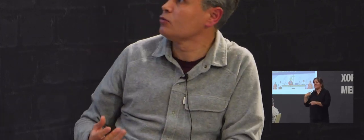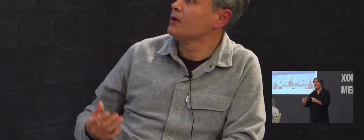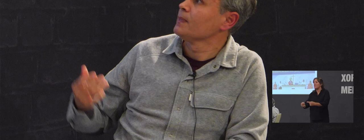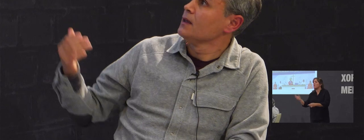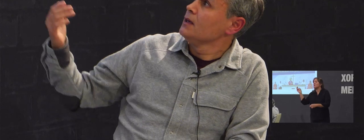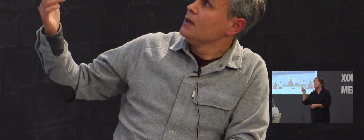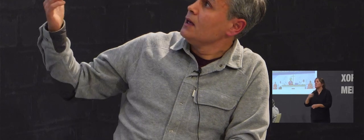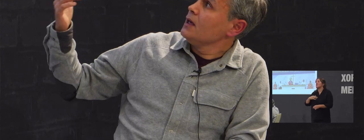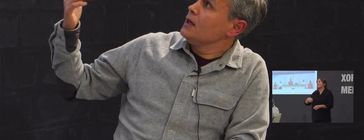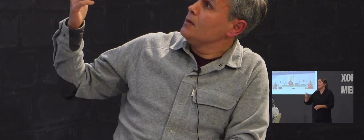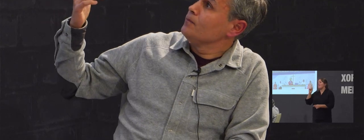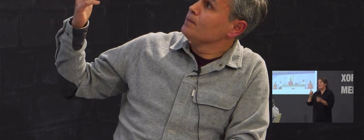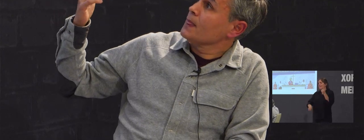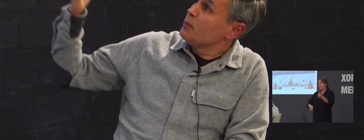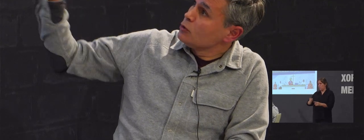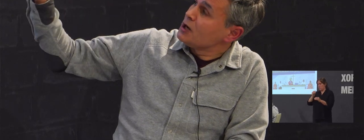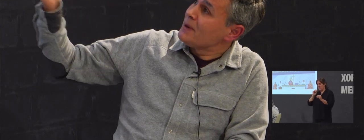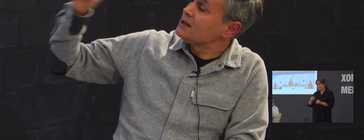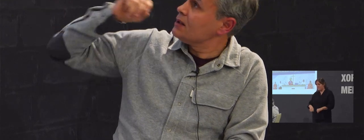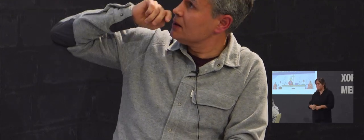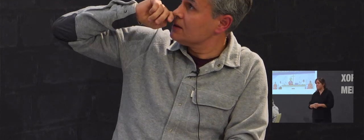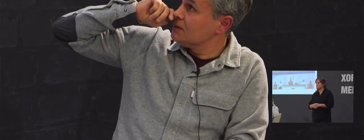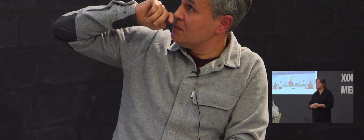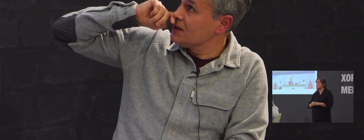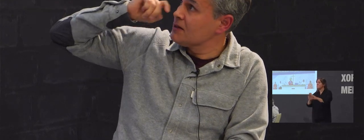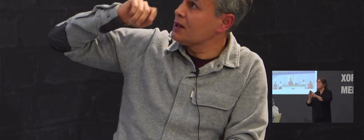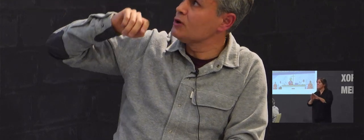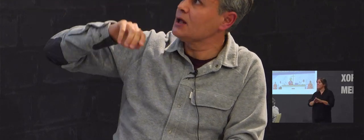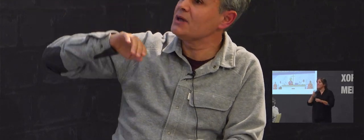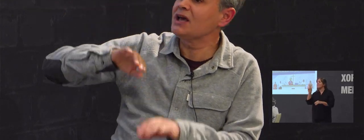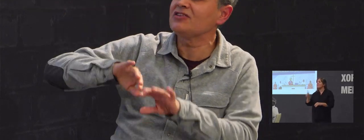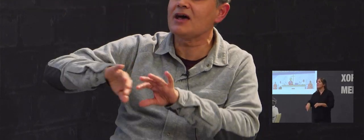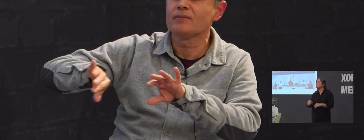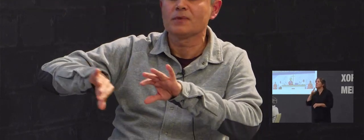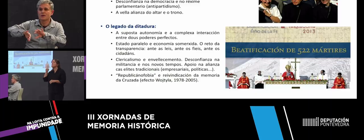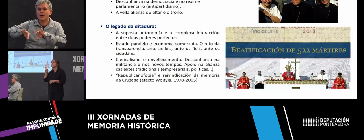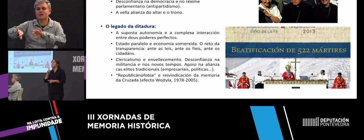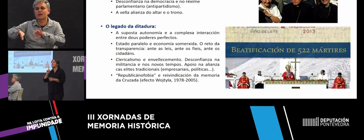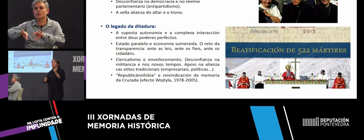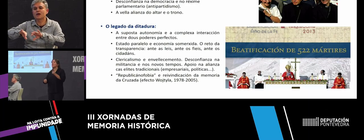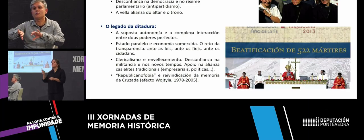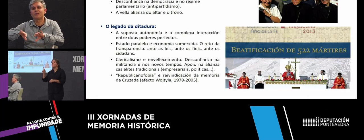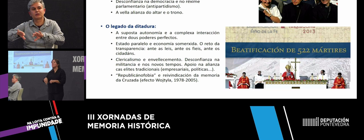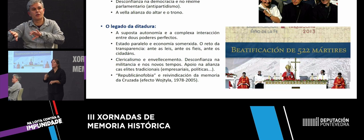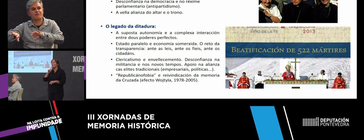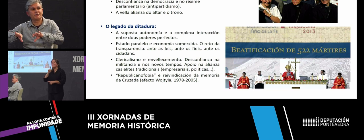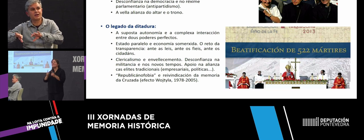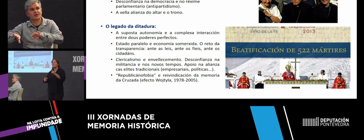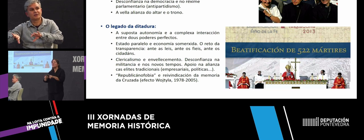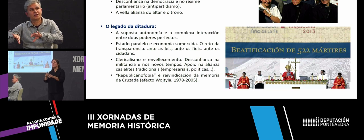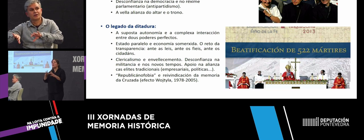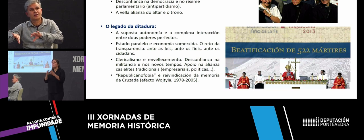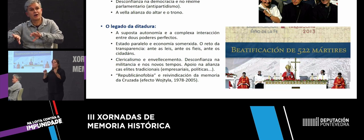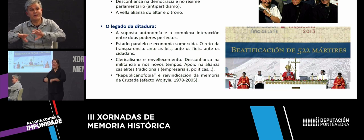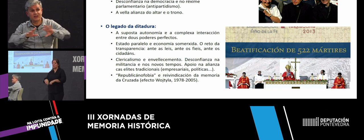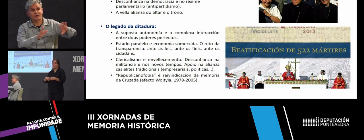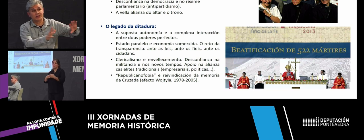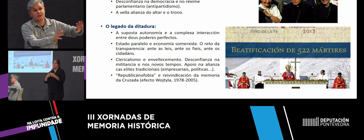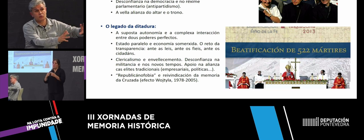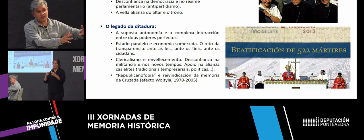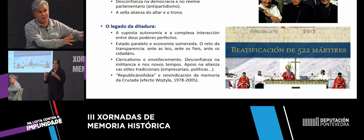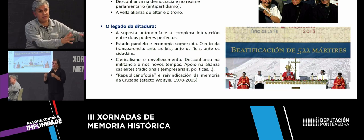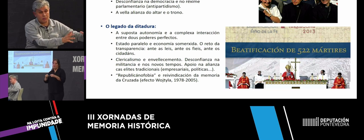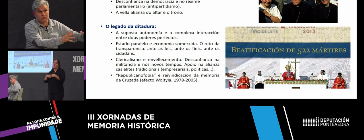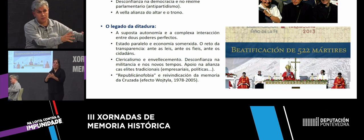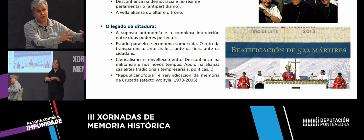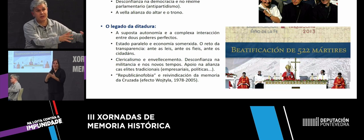que vende a dictadura. Por outra parte, vende a dictadura tamén, a dictadura é un pacto de familias. A Falanxe